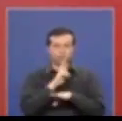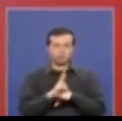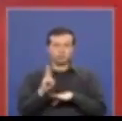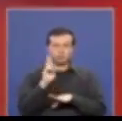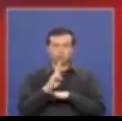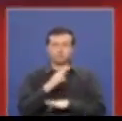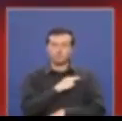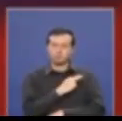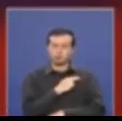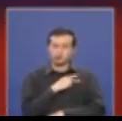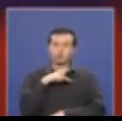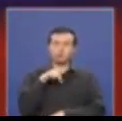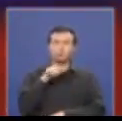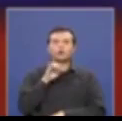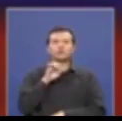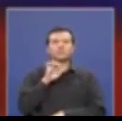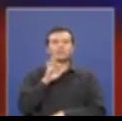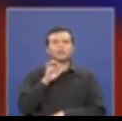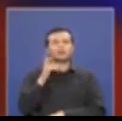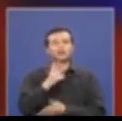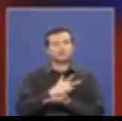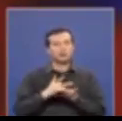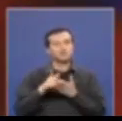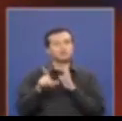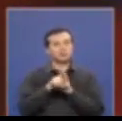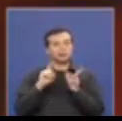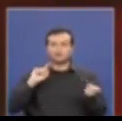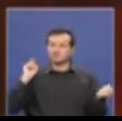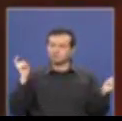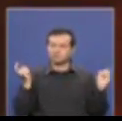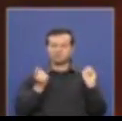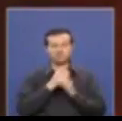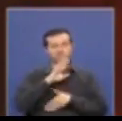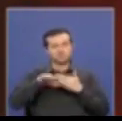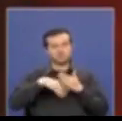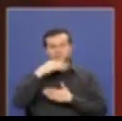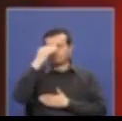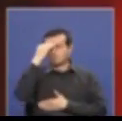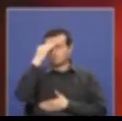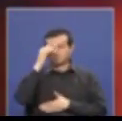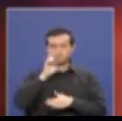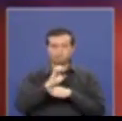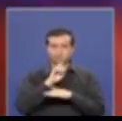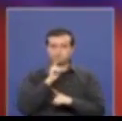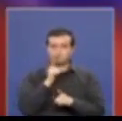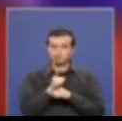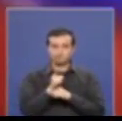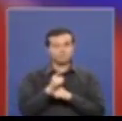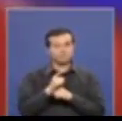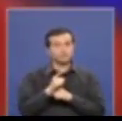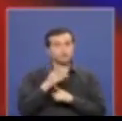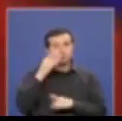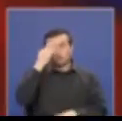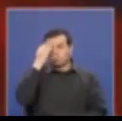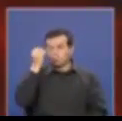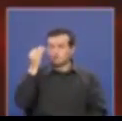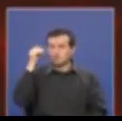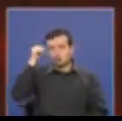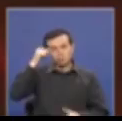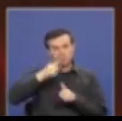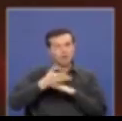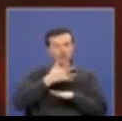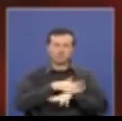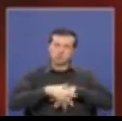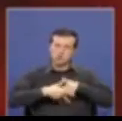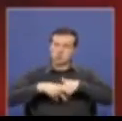de la Universidad Politécnica del Carchi. Una ley que cambió la historia de la educación superior en el país. Prohibido olvidar cómo los tirapiedras